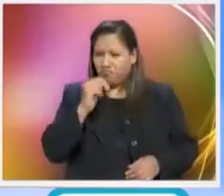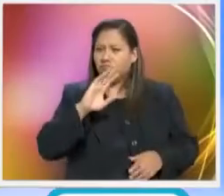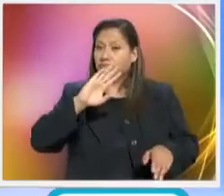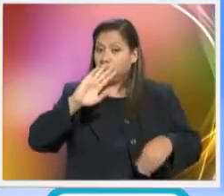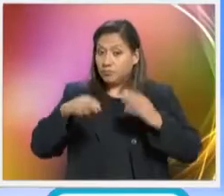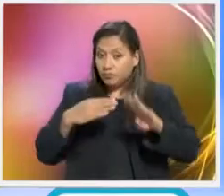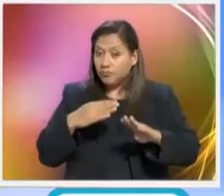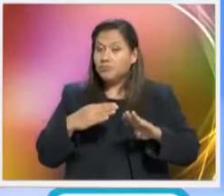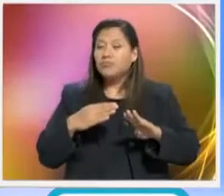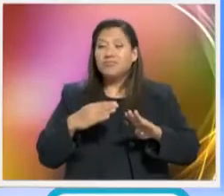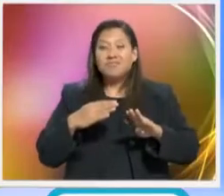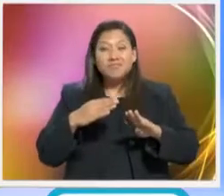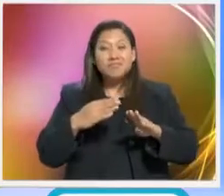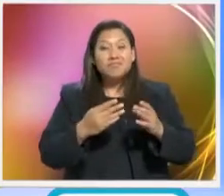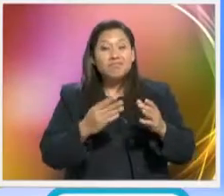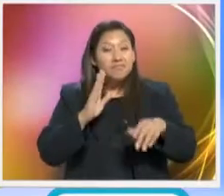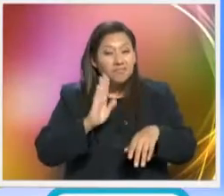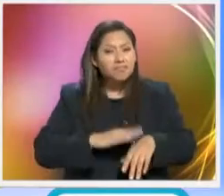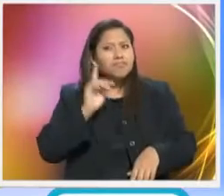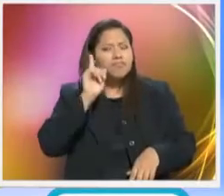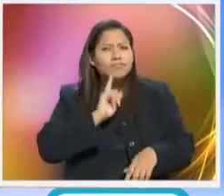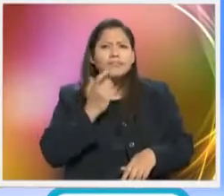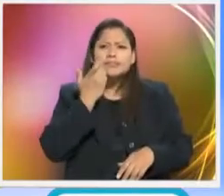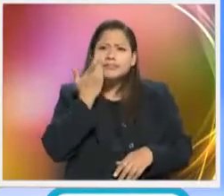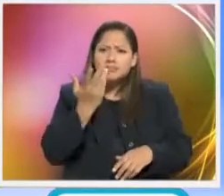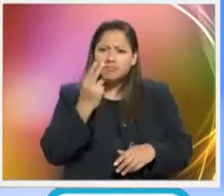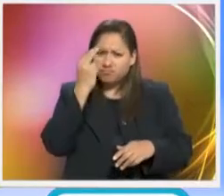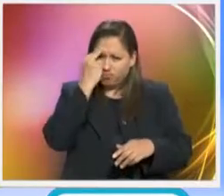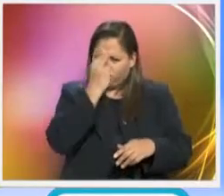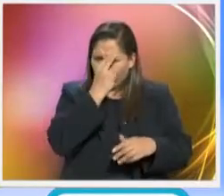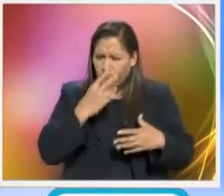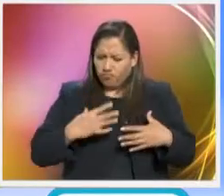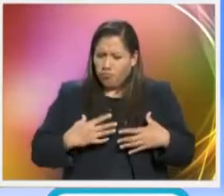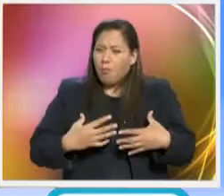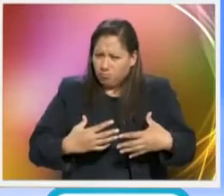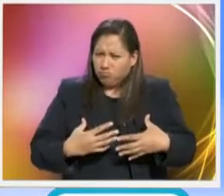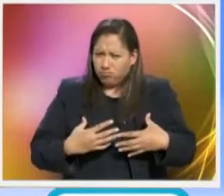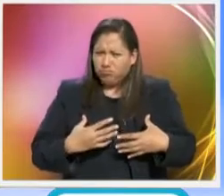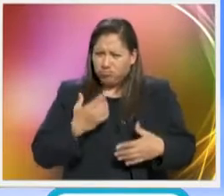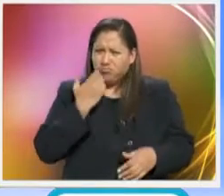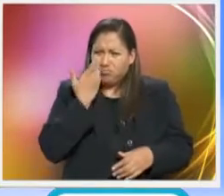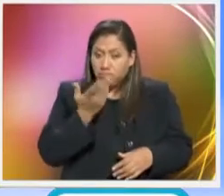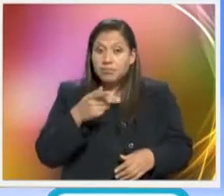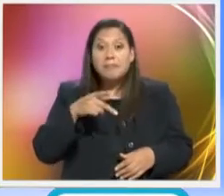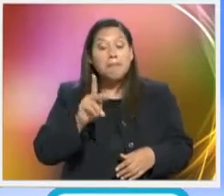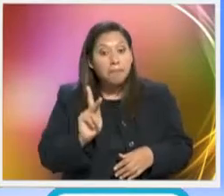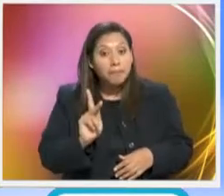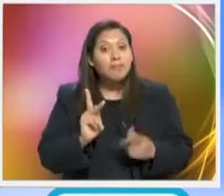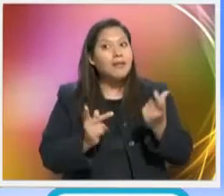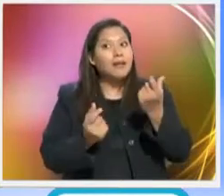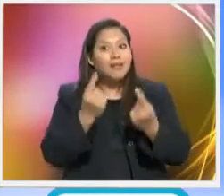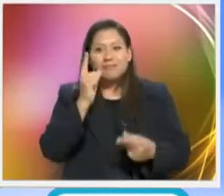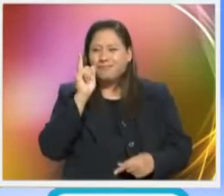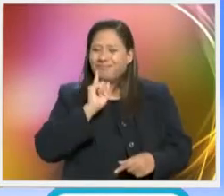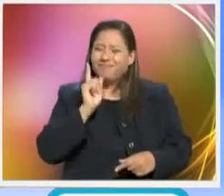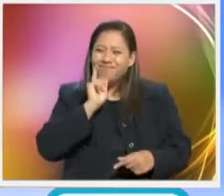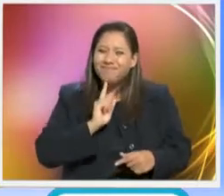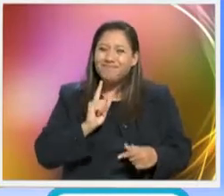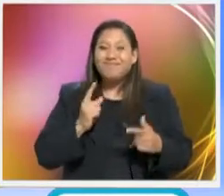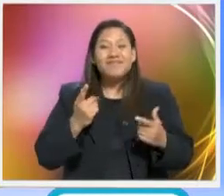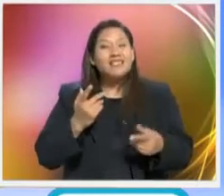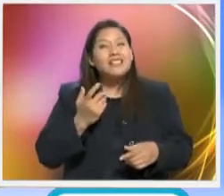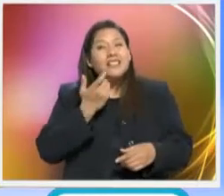En el mundo, cada vez existen más mujeres que buscan aumentar el tamaño de sus mamas. Sin embargo, hay un grupo de mujeres